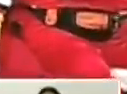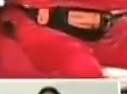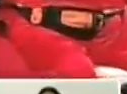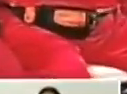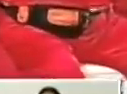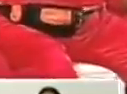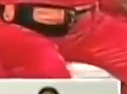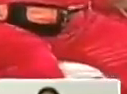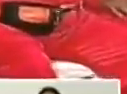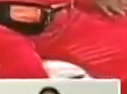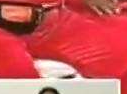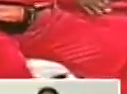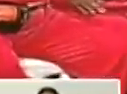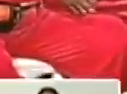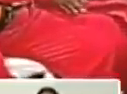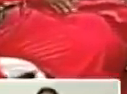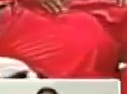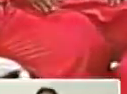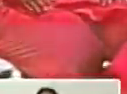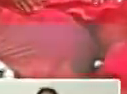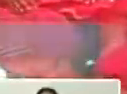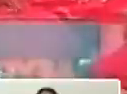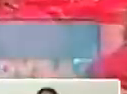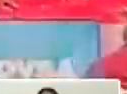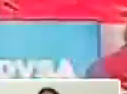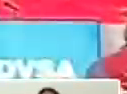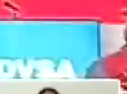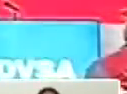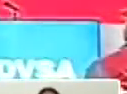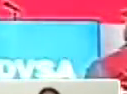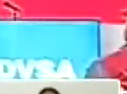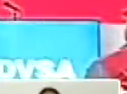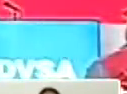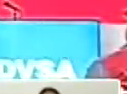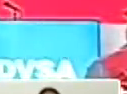6 de diciembre 98, fiesta democrática de libertad,